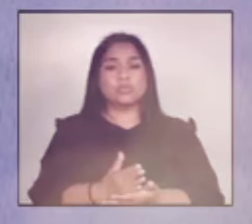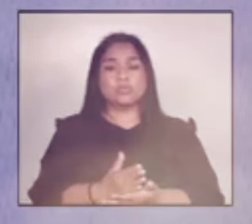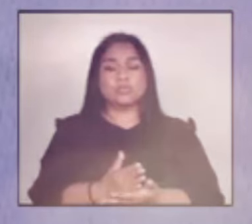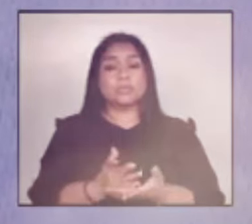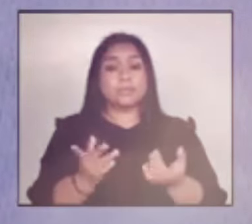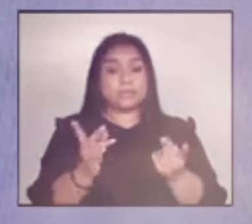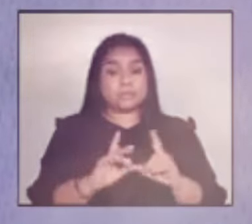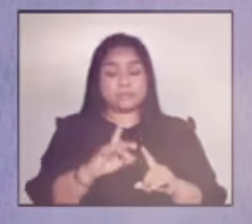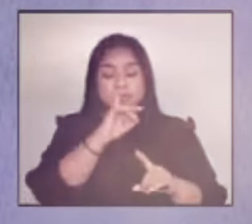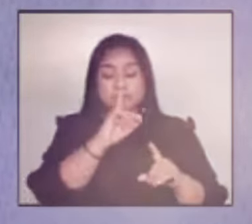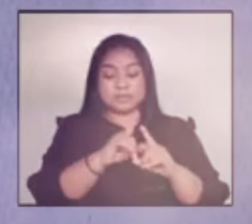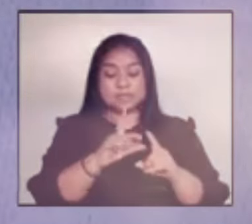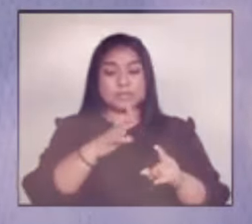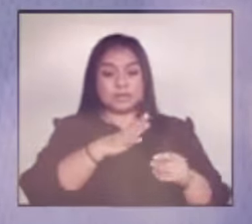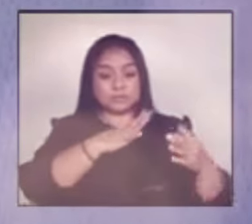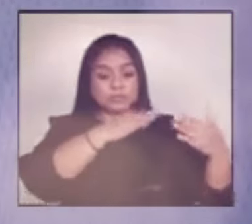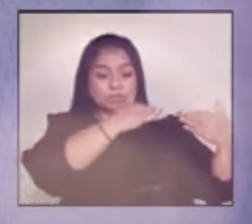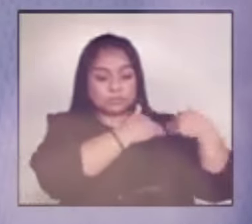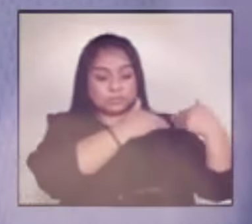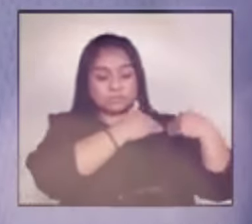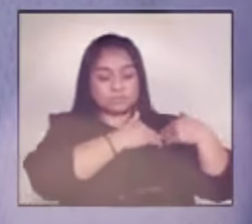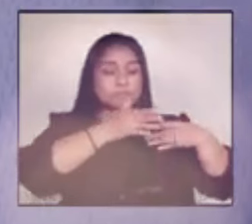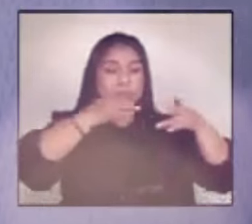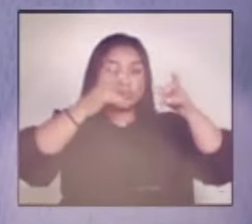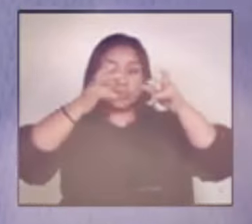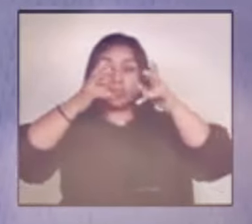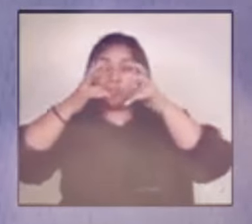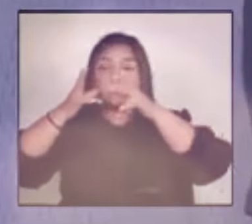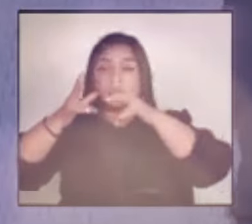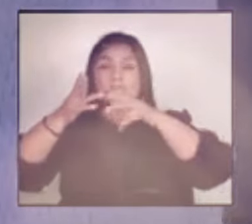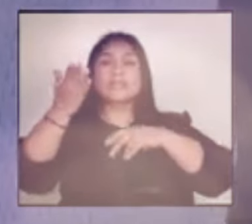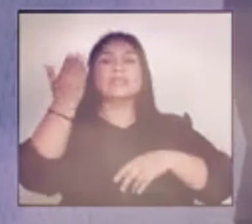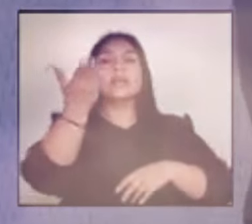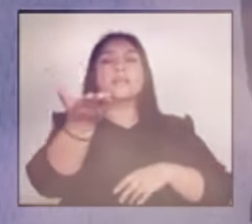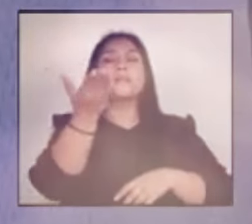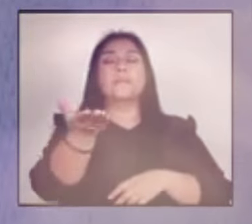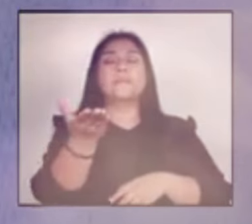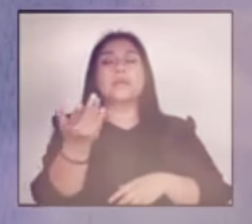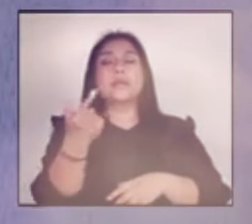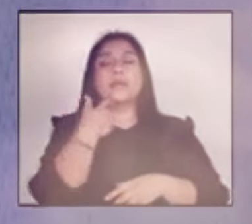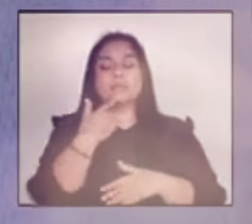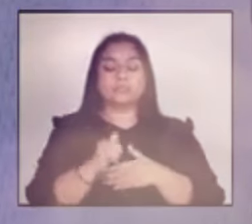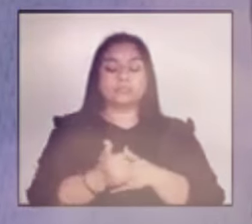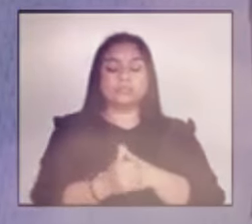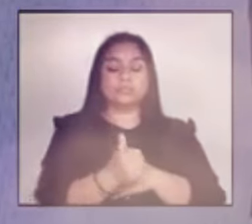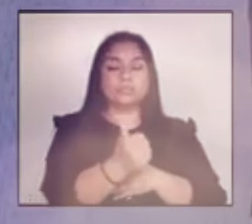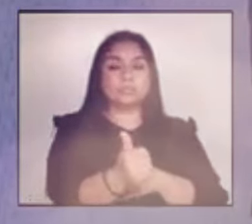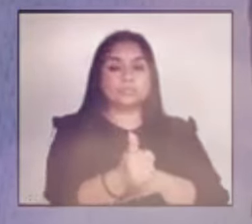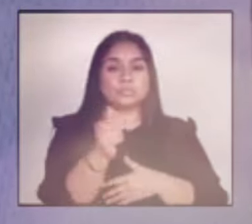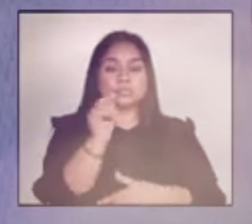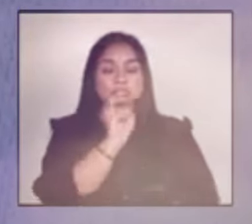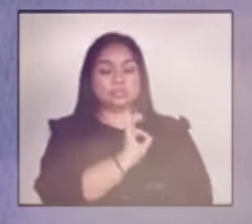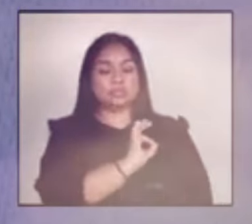Pero también tenemos el compromiso de escuchar las demandas que nos hagan avanzar en una